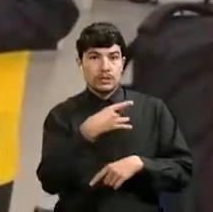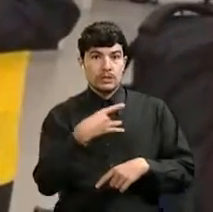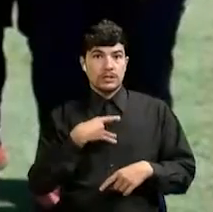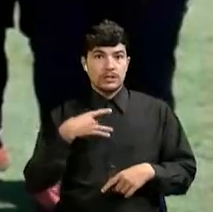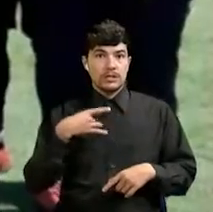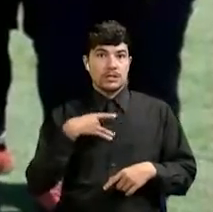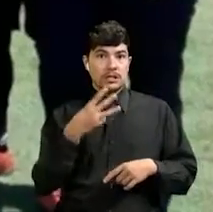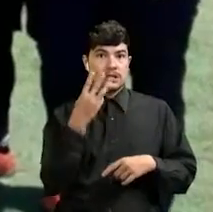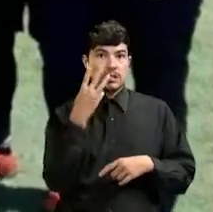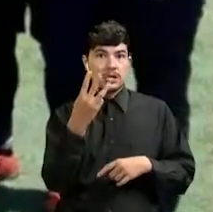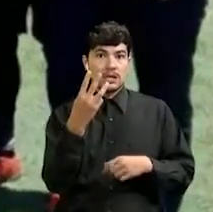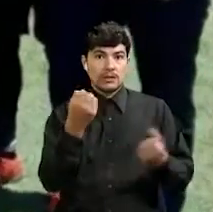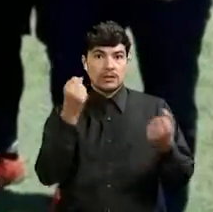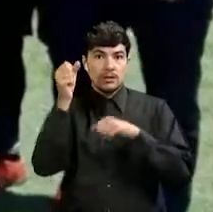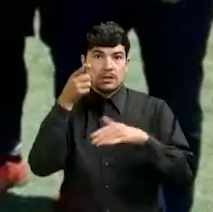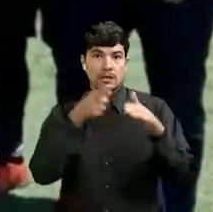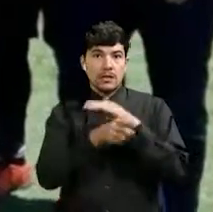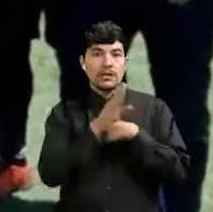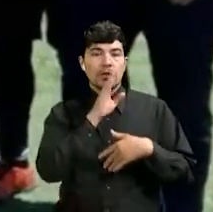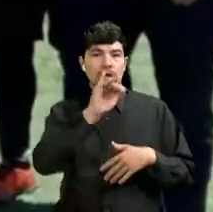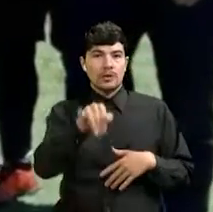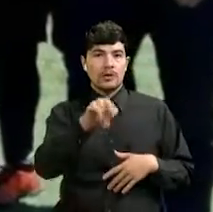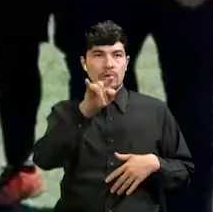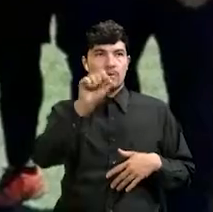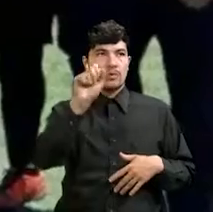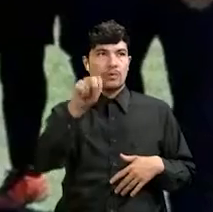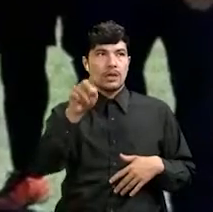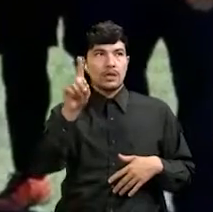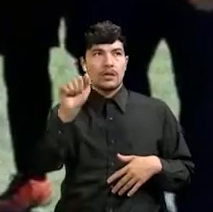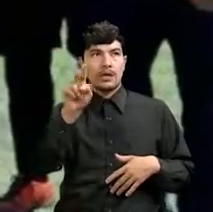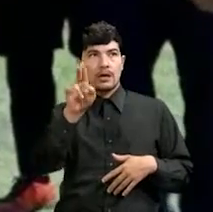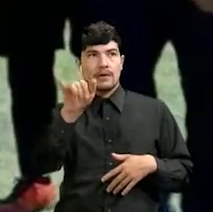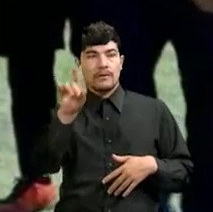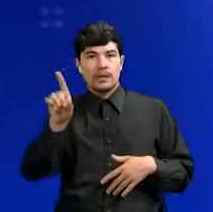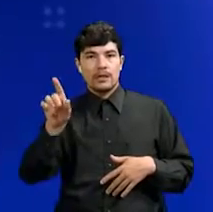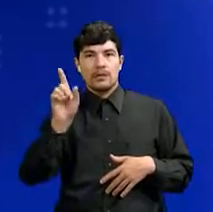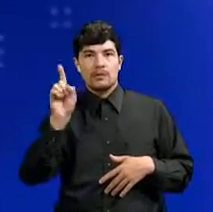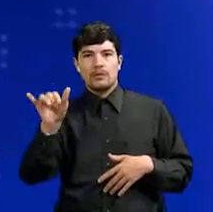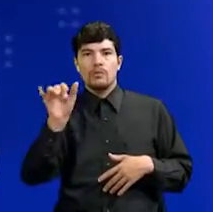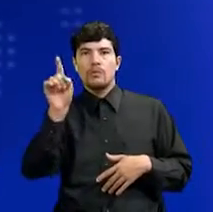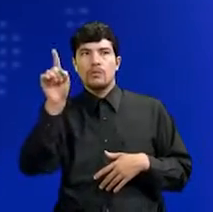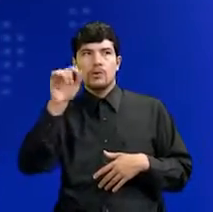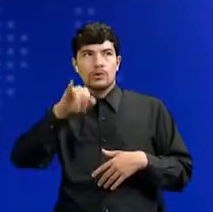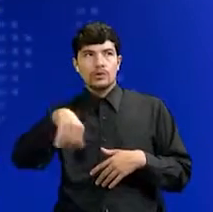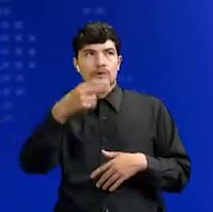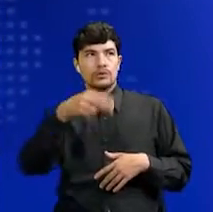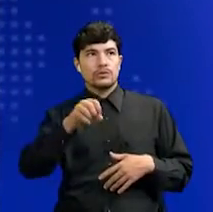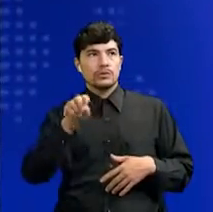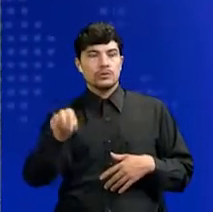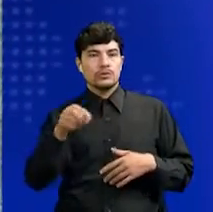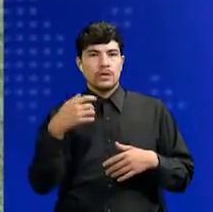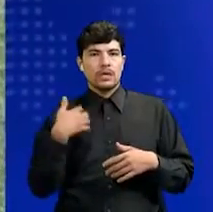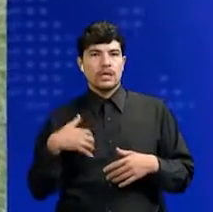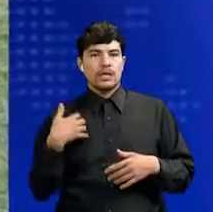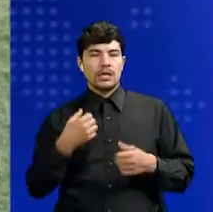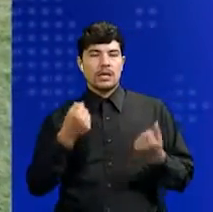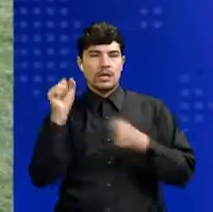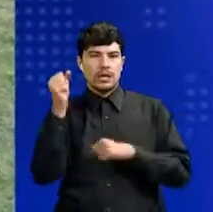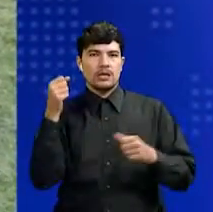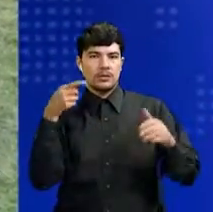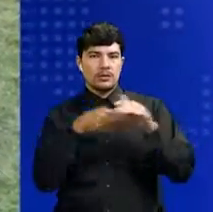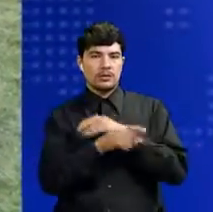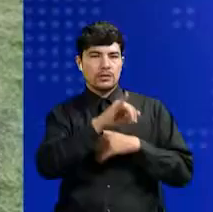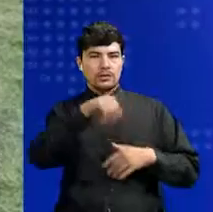con 3 goles de juan david de pérez y 1 de jhonny gonzález en frente argentina quedaron 11 gol de johnny gonzález